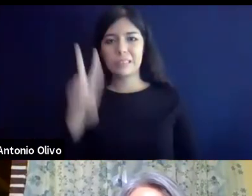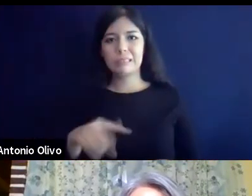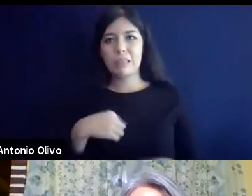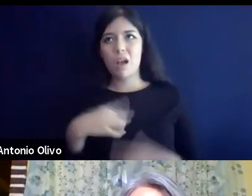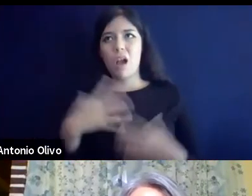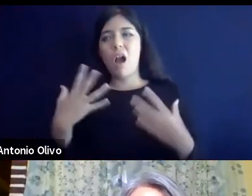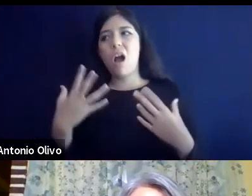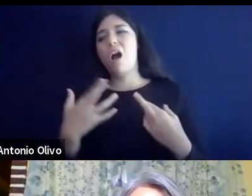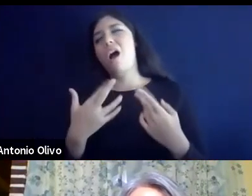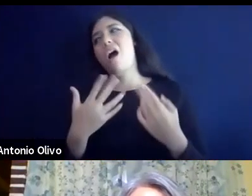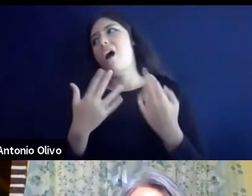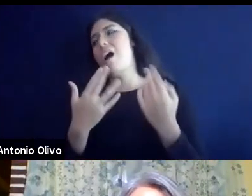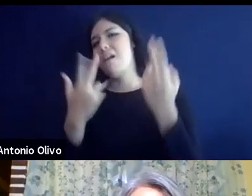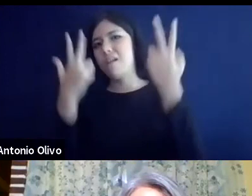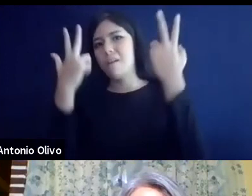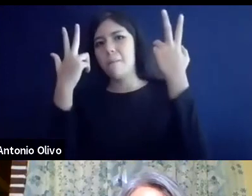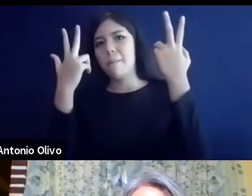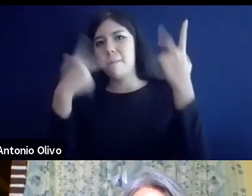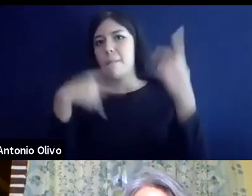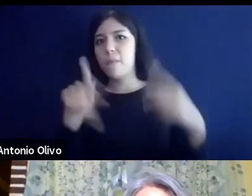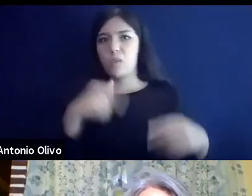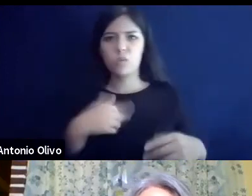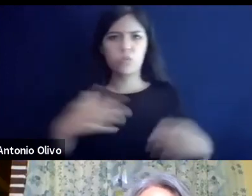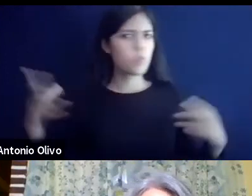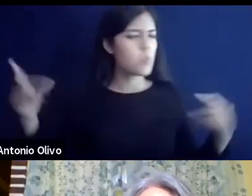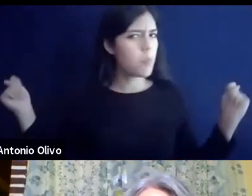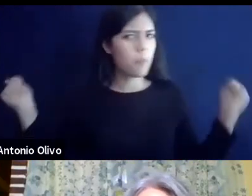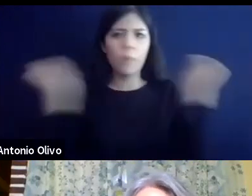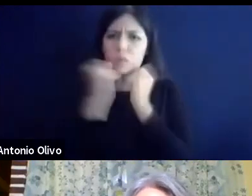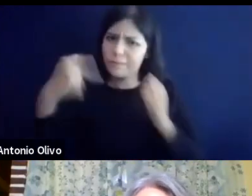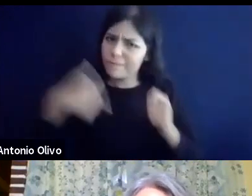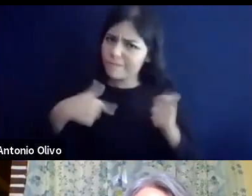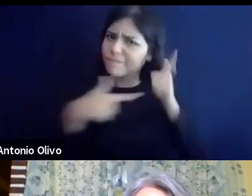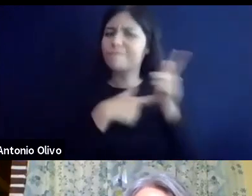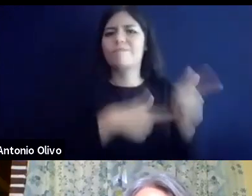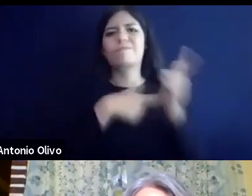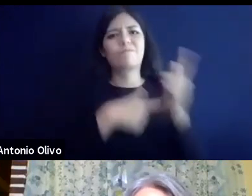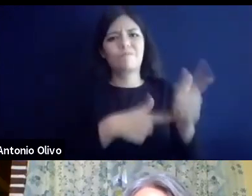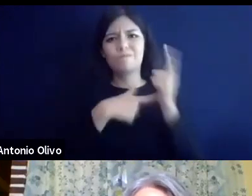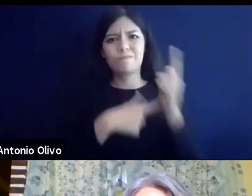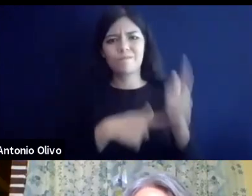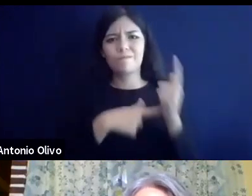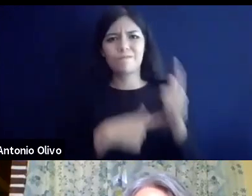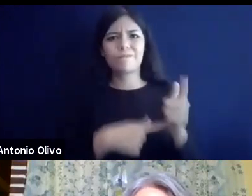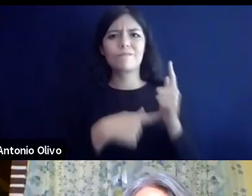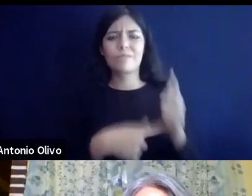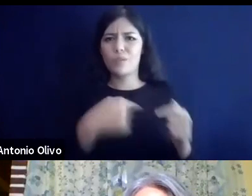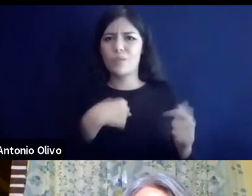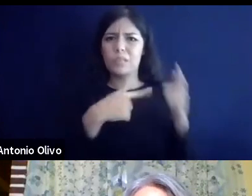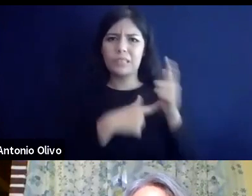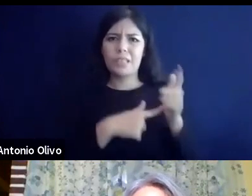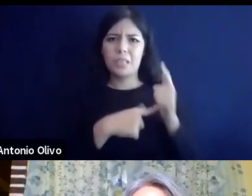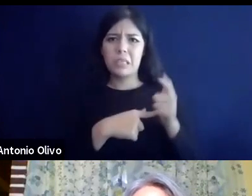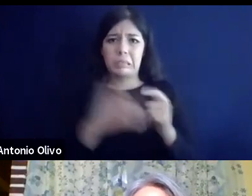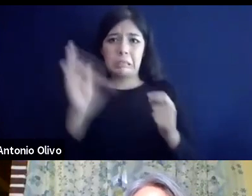esperanza, pude convertirlo en una realidad. Voy a hacer lo que yo pueda. No todo lo negativo termina en